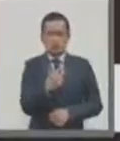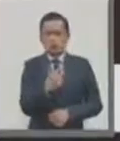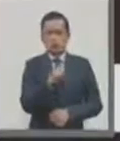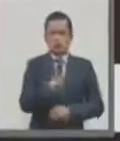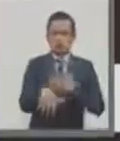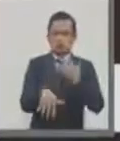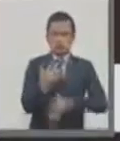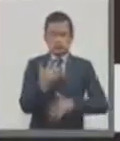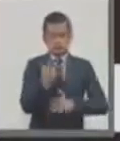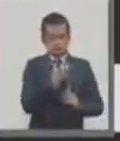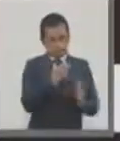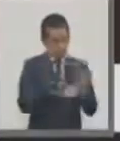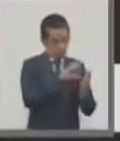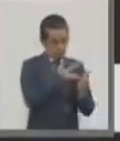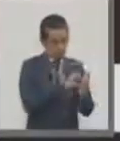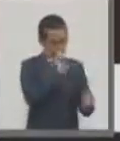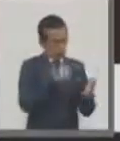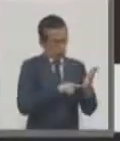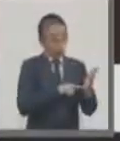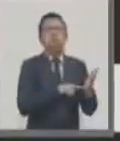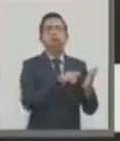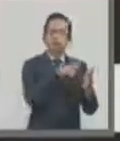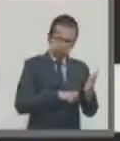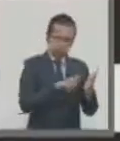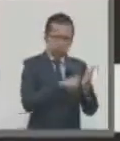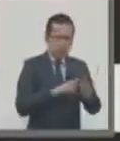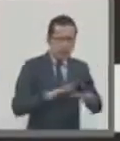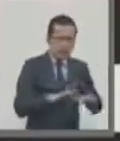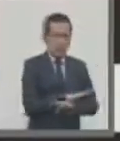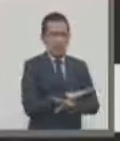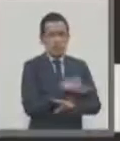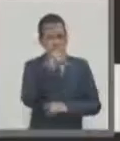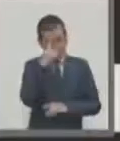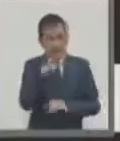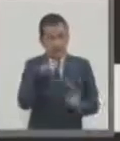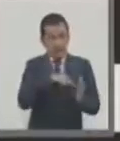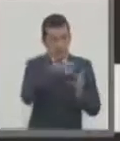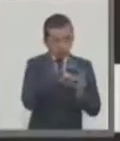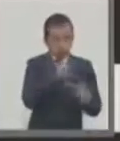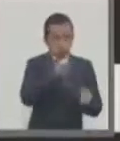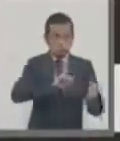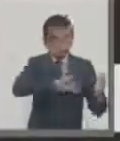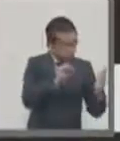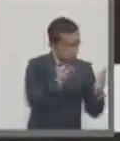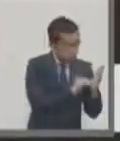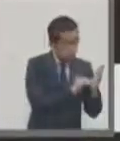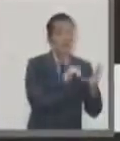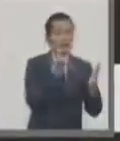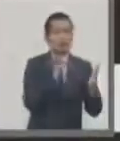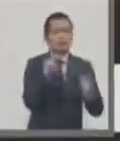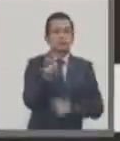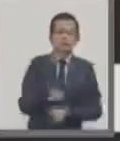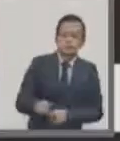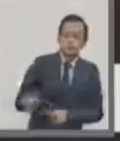115 para que dentro de la Constitución mexicana se reconozcan los derechos de